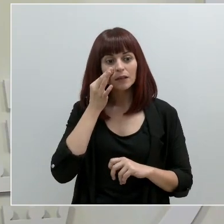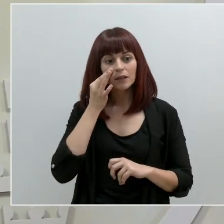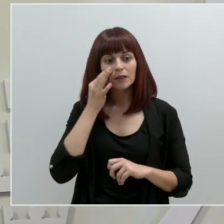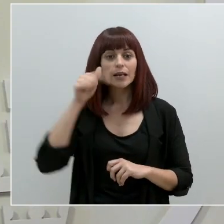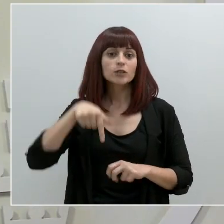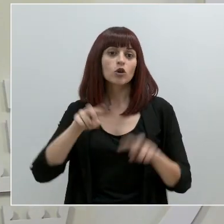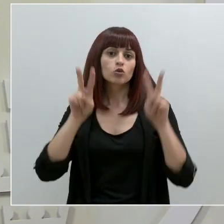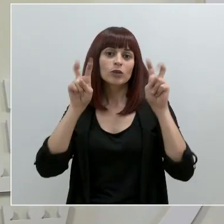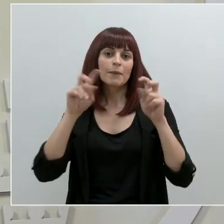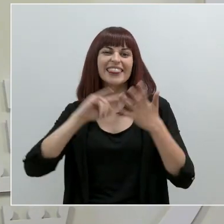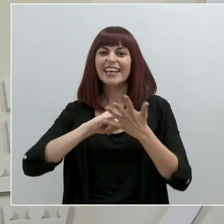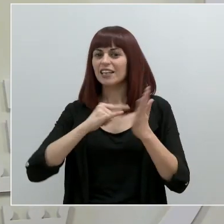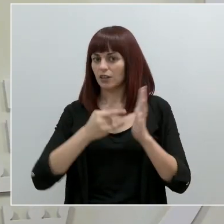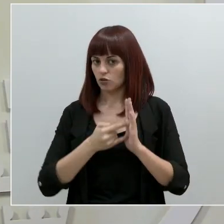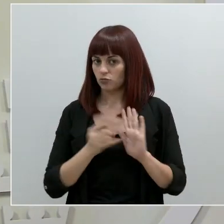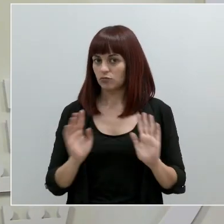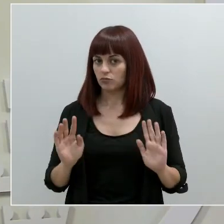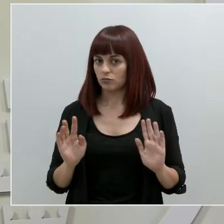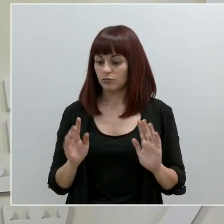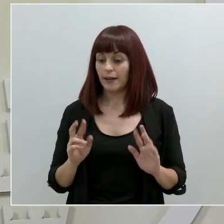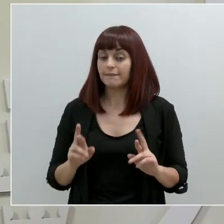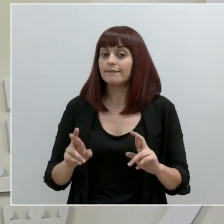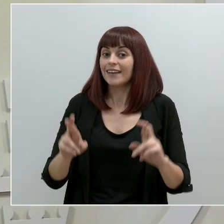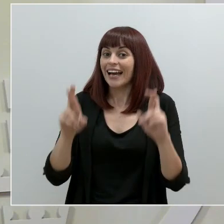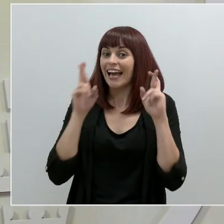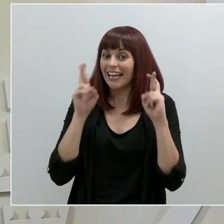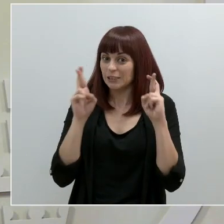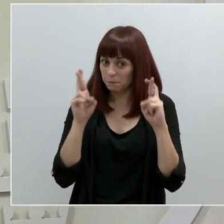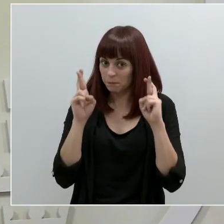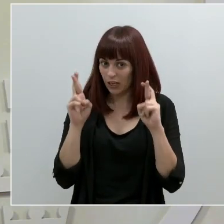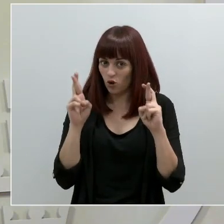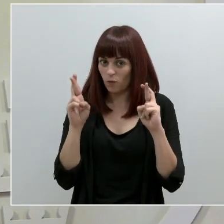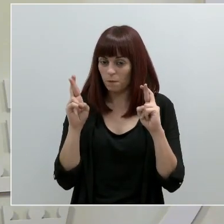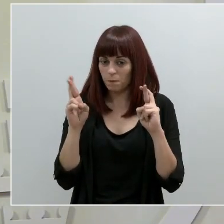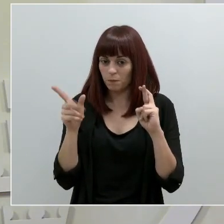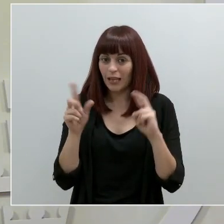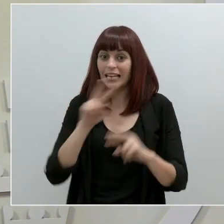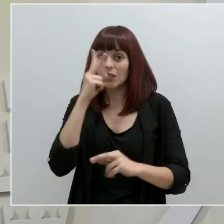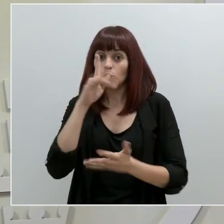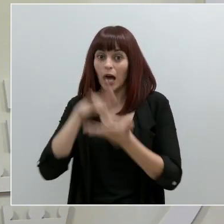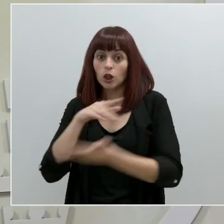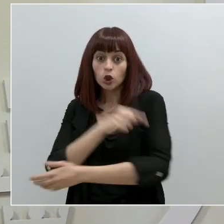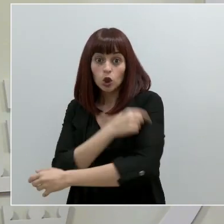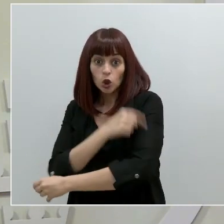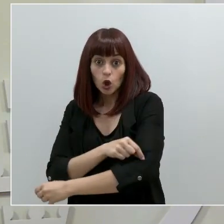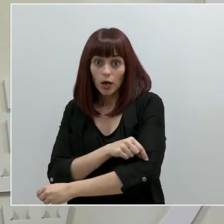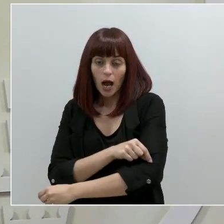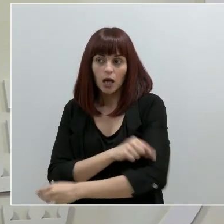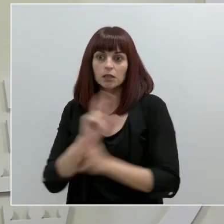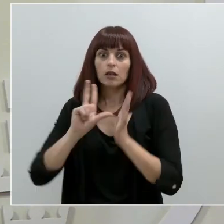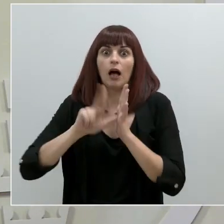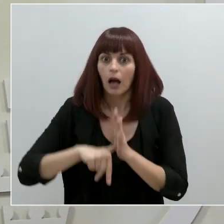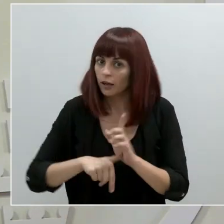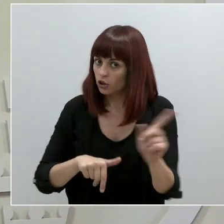Esto es una cuestión ya técnica en el que espero que nadie nunca jamás retrase su segunda o tercera dosis cuando tenga una pauta